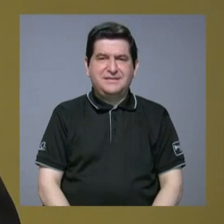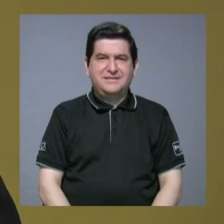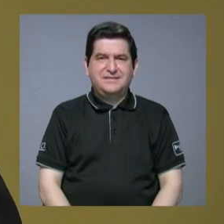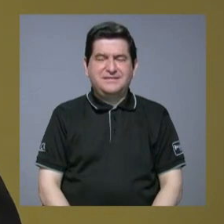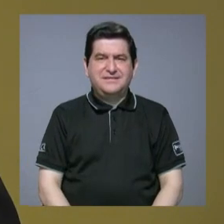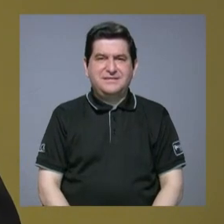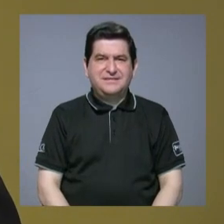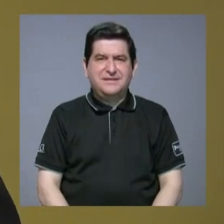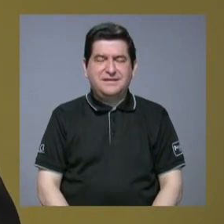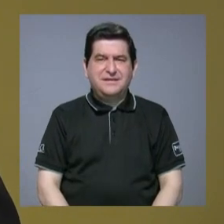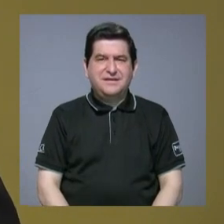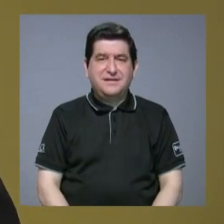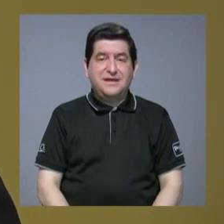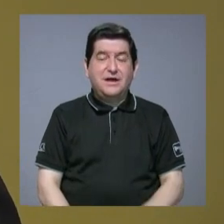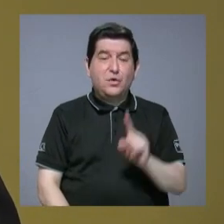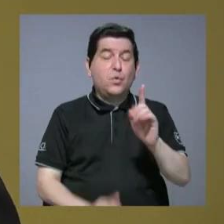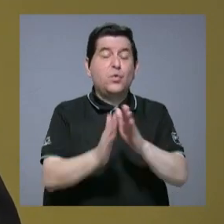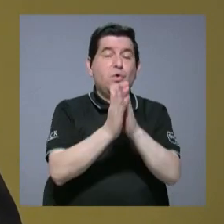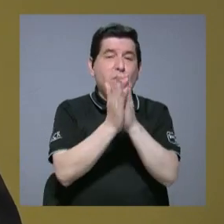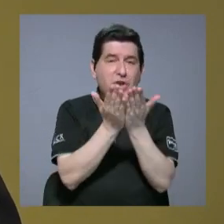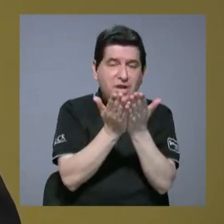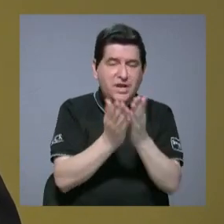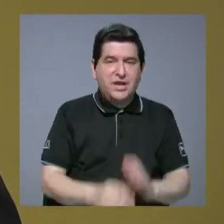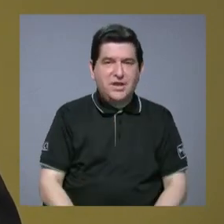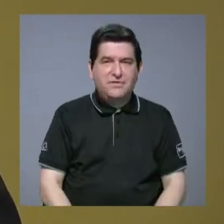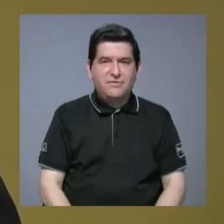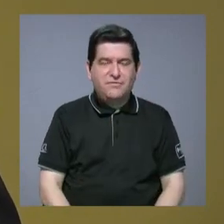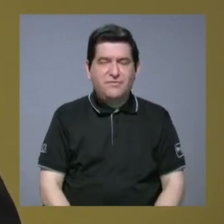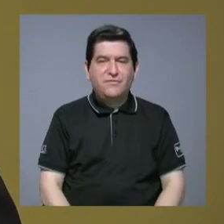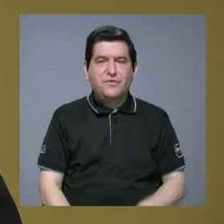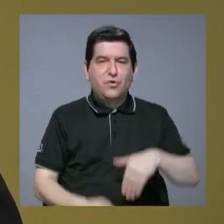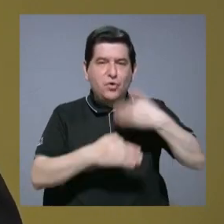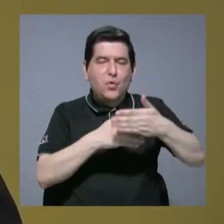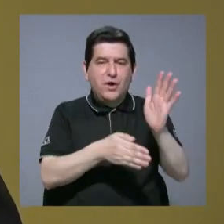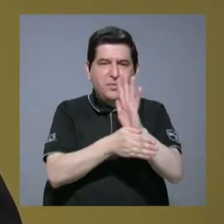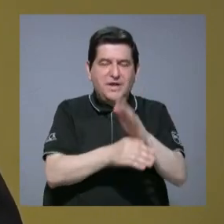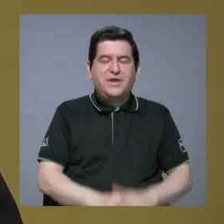Men, que fue un libro y que luego fue una película.